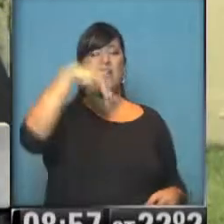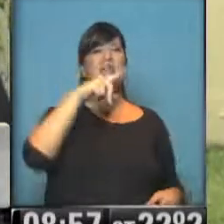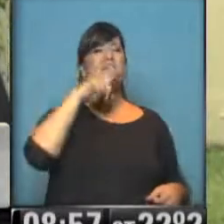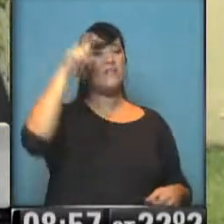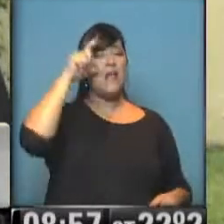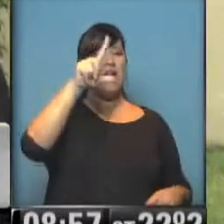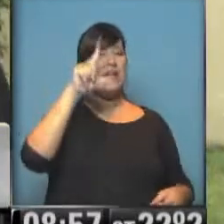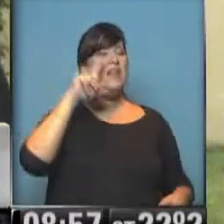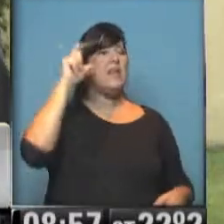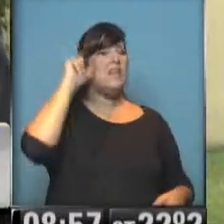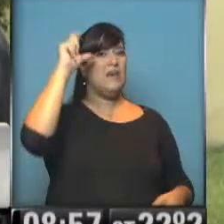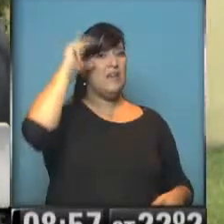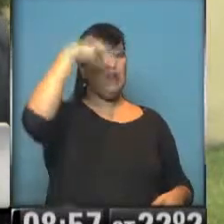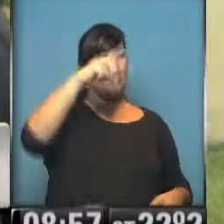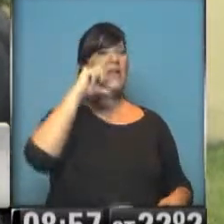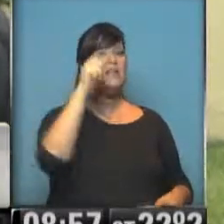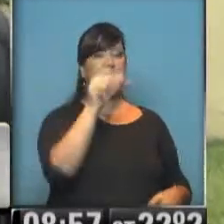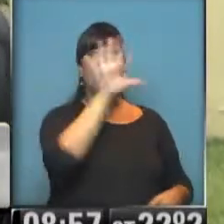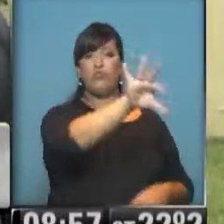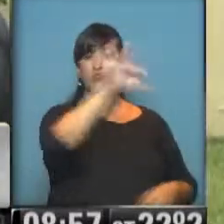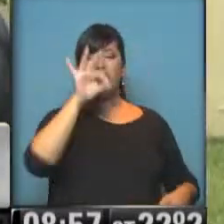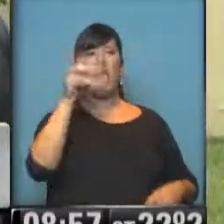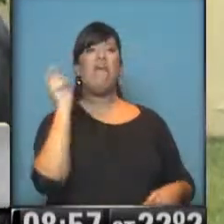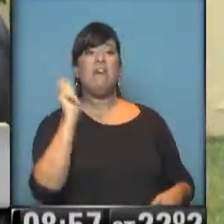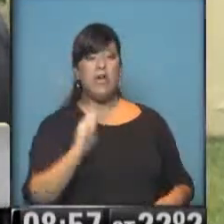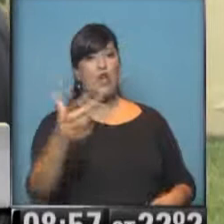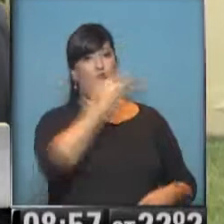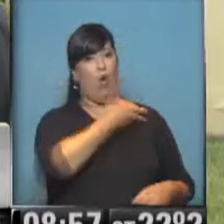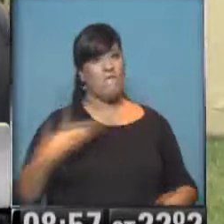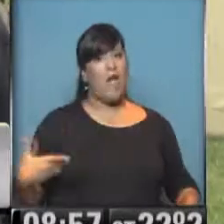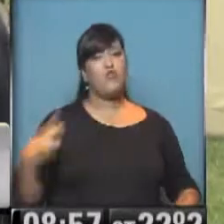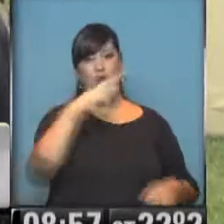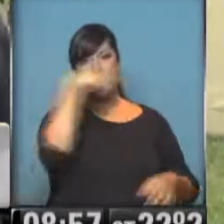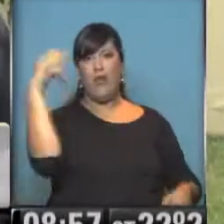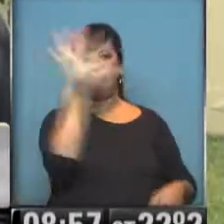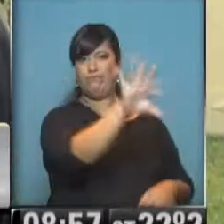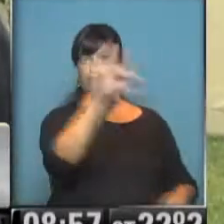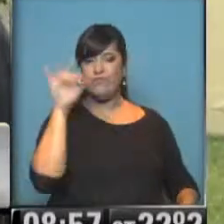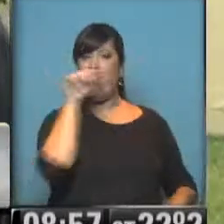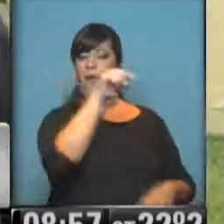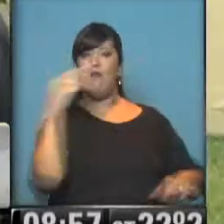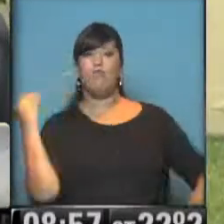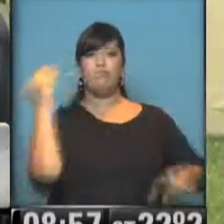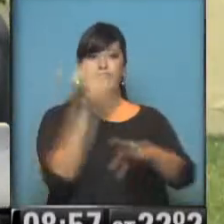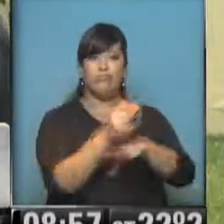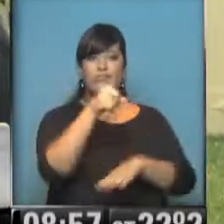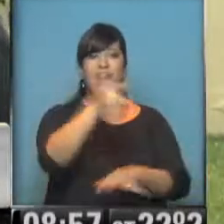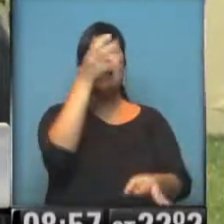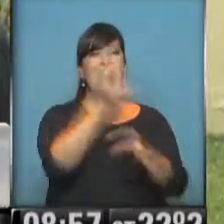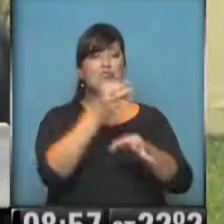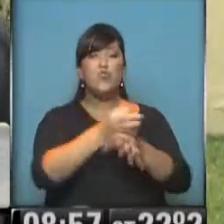hablando de la designación por parte del gobierno nacional va a estar al frente de la escuela